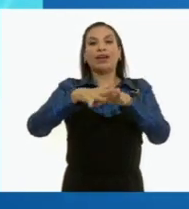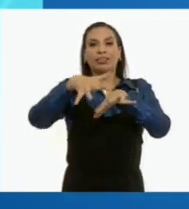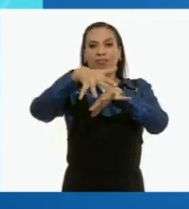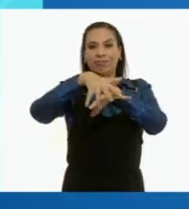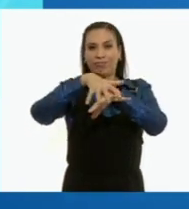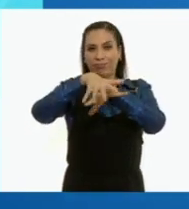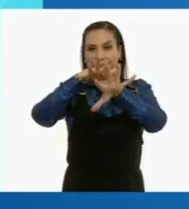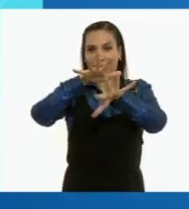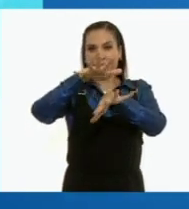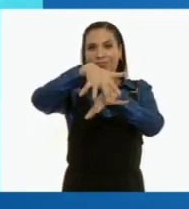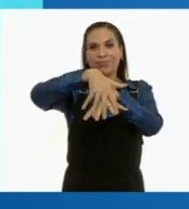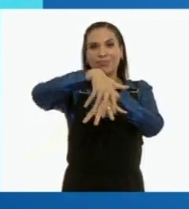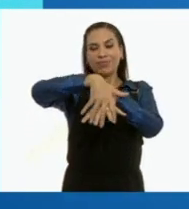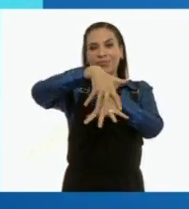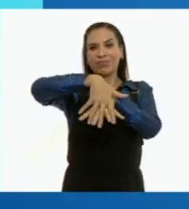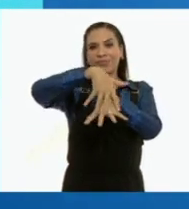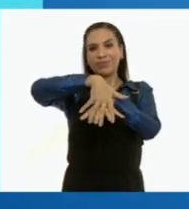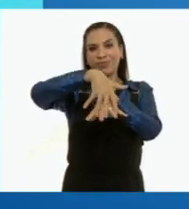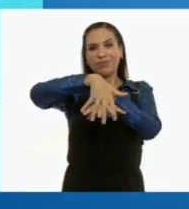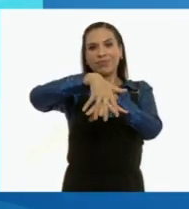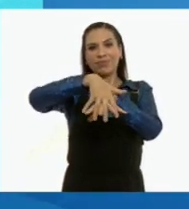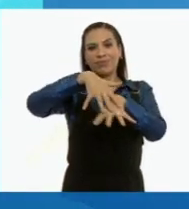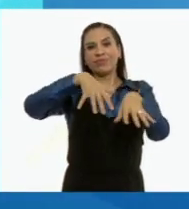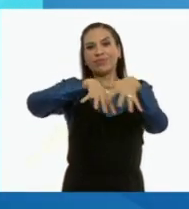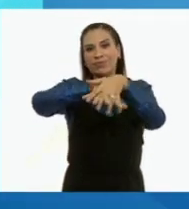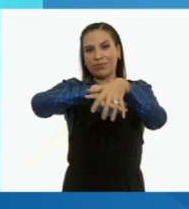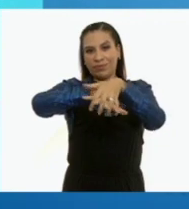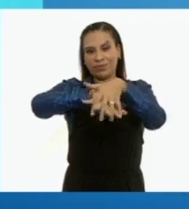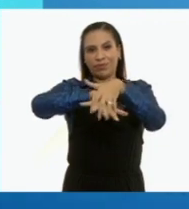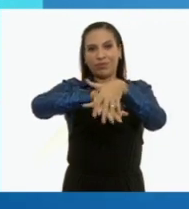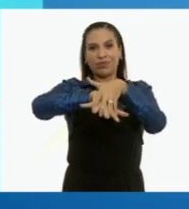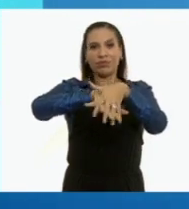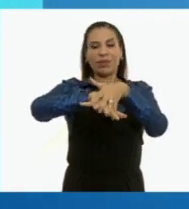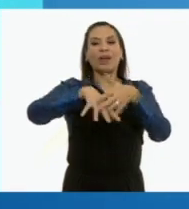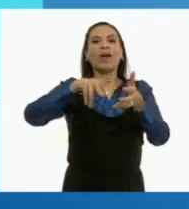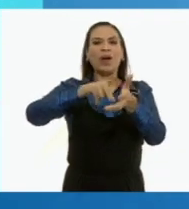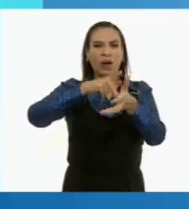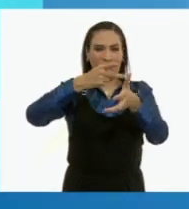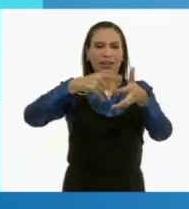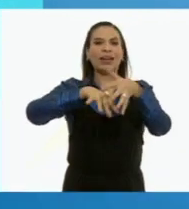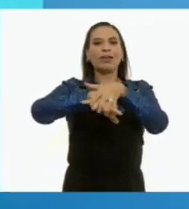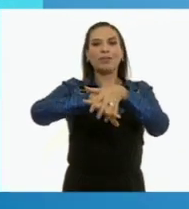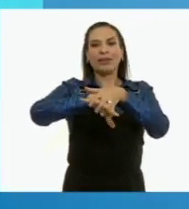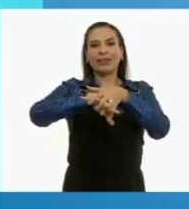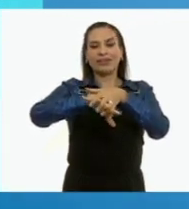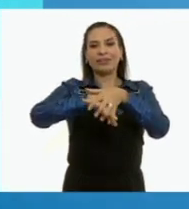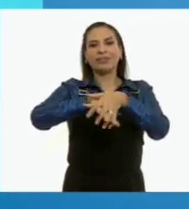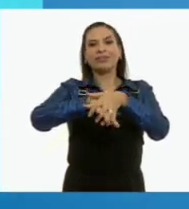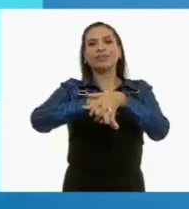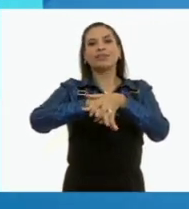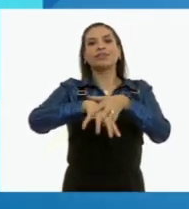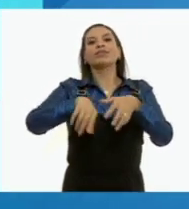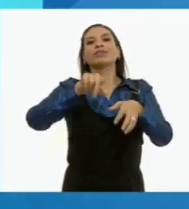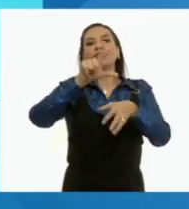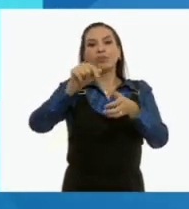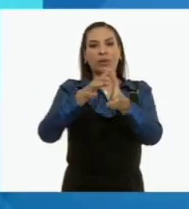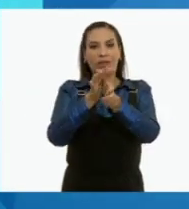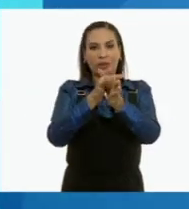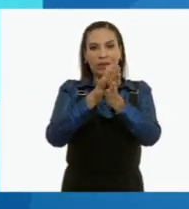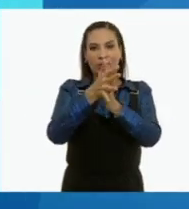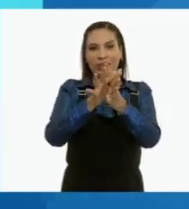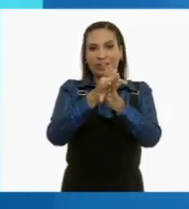de una de tus manos contra el dorso de la otra, entrelazando los dedos. Repite lo mismo con la otra mano. Frota los